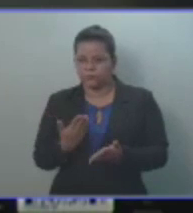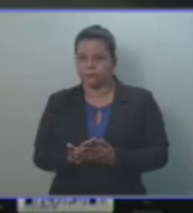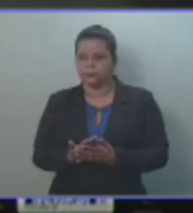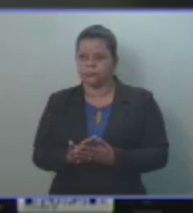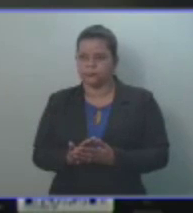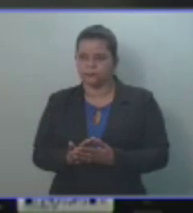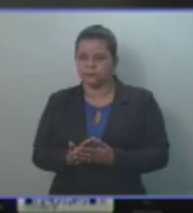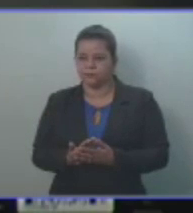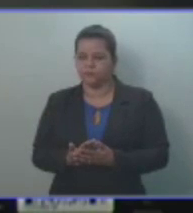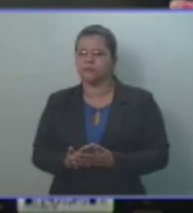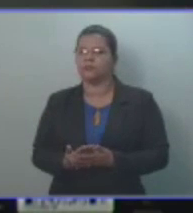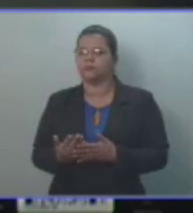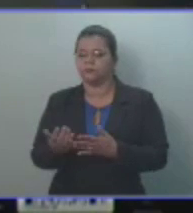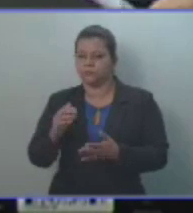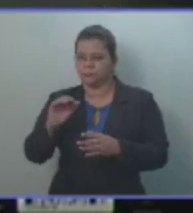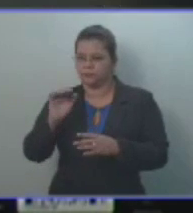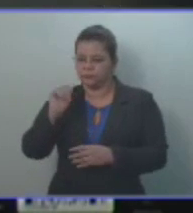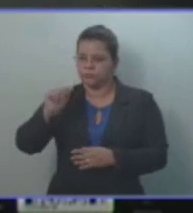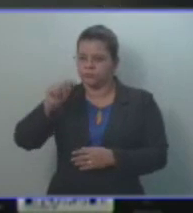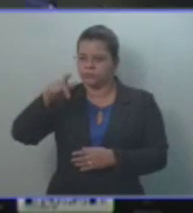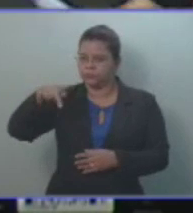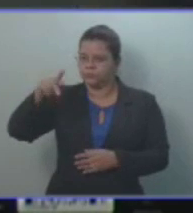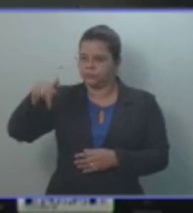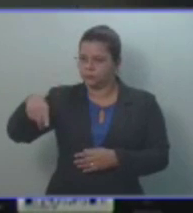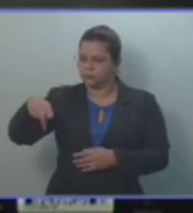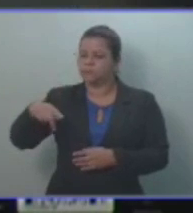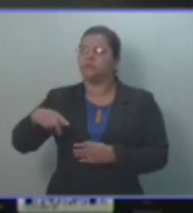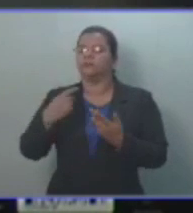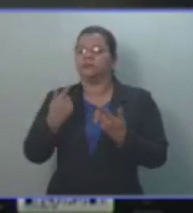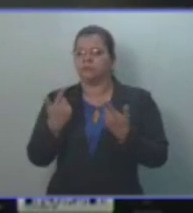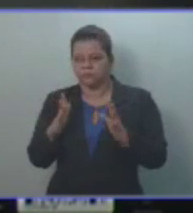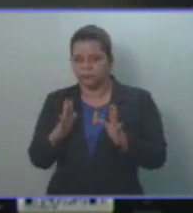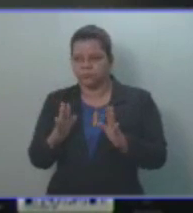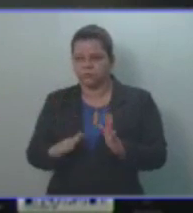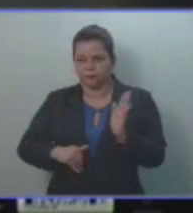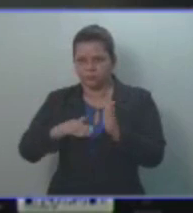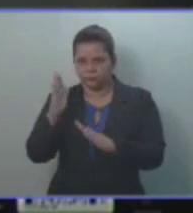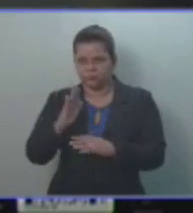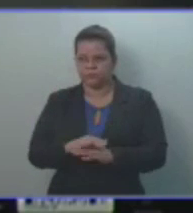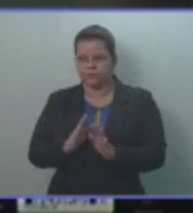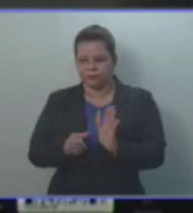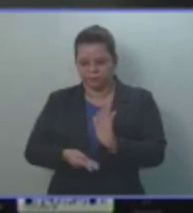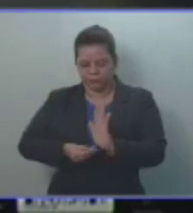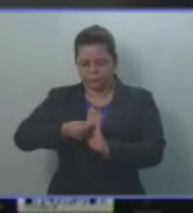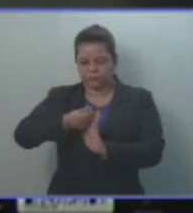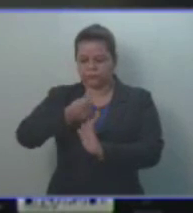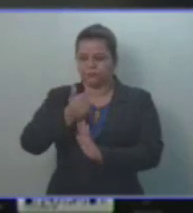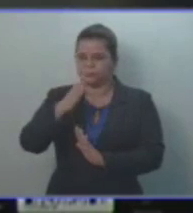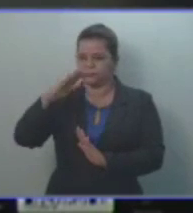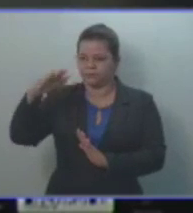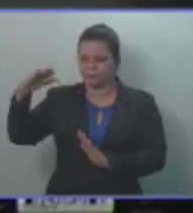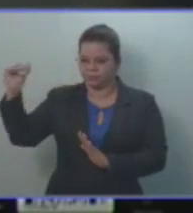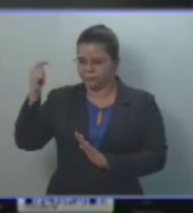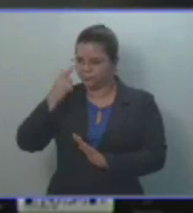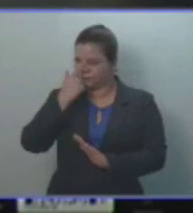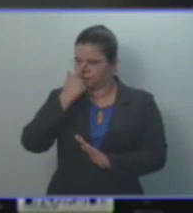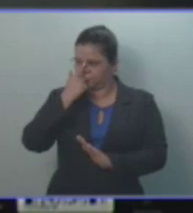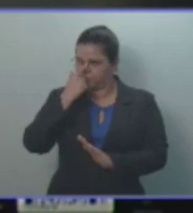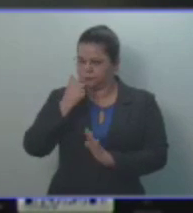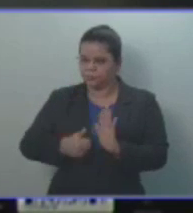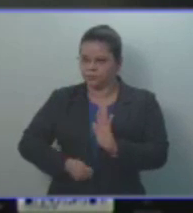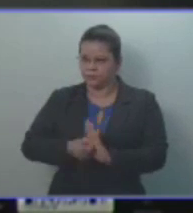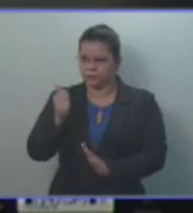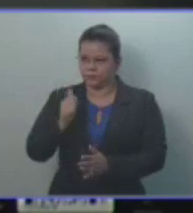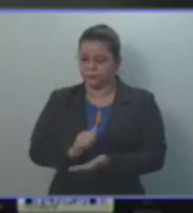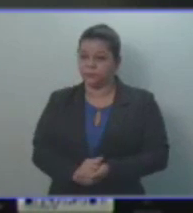autorizar a socios público-privado que estimulen el crecimiento económico del país y la creación de